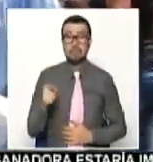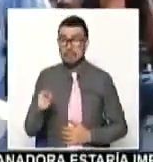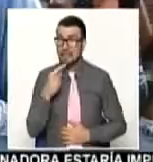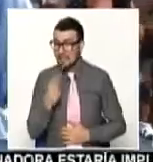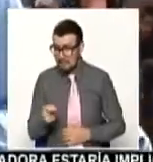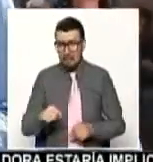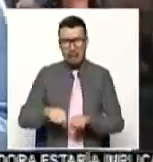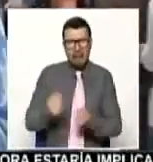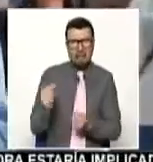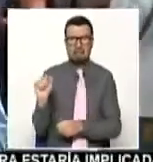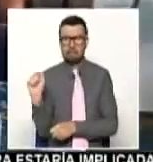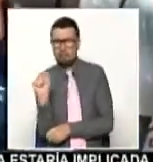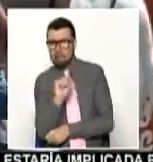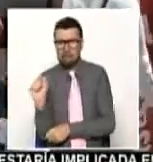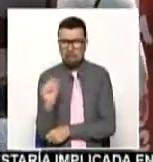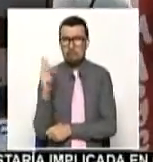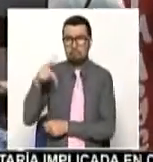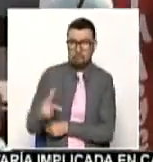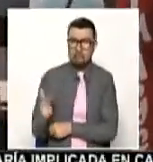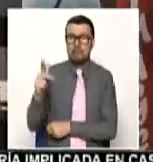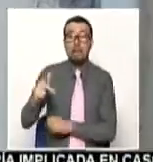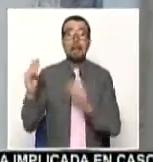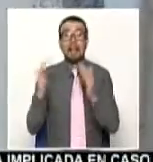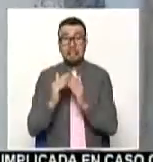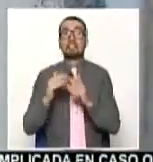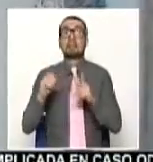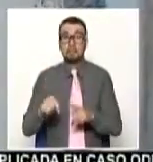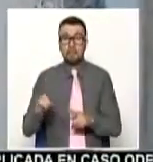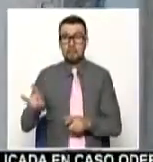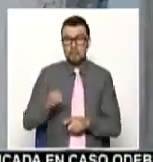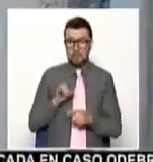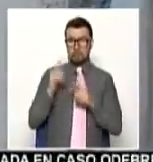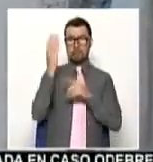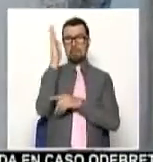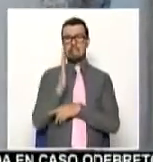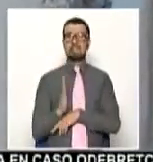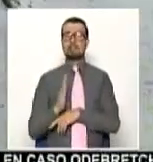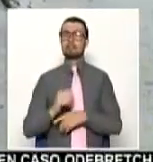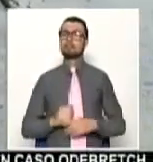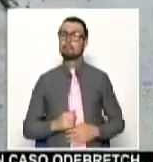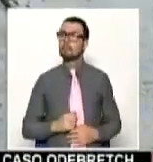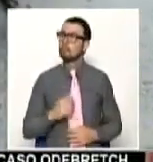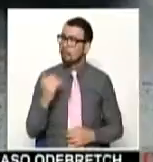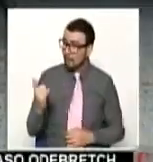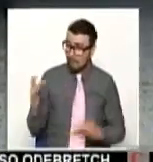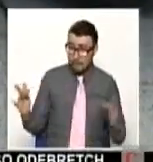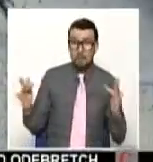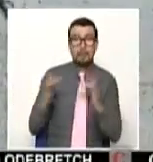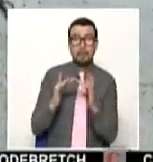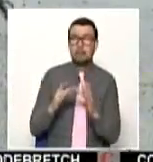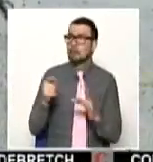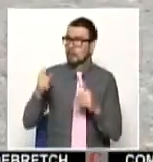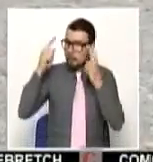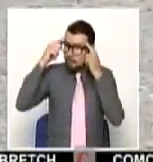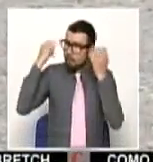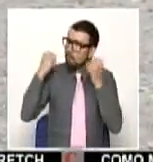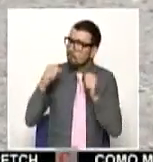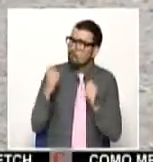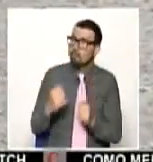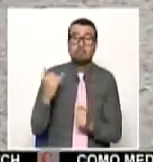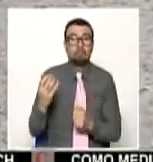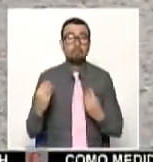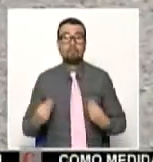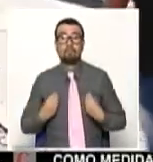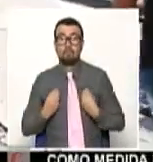no dan abasto y también se están afectando las casas. Esta conexión vial que une la comuna norte tiene preocupados a los habitantes de este